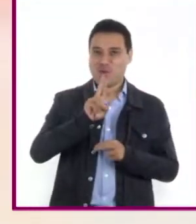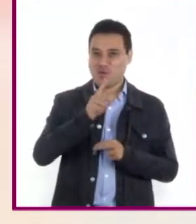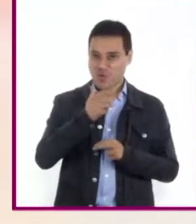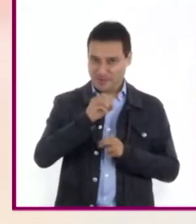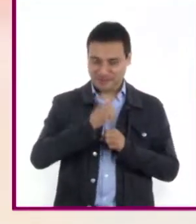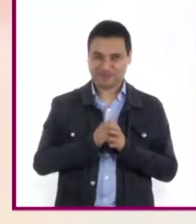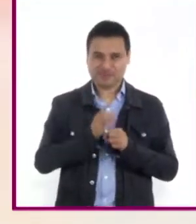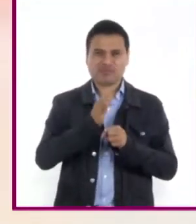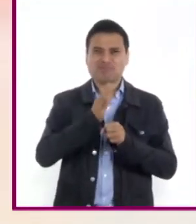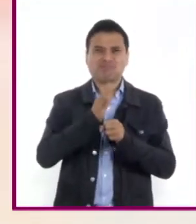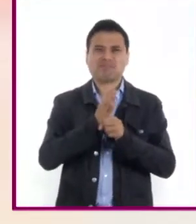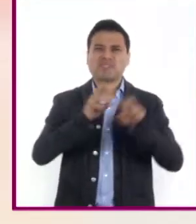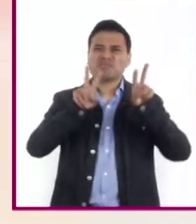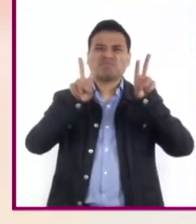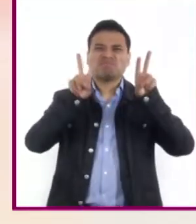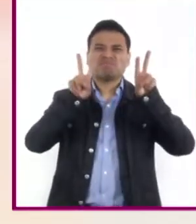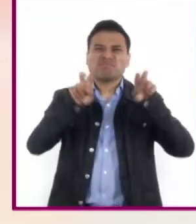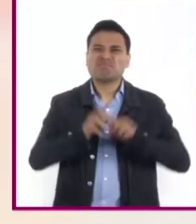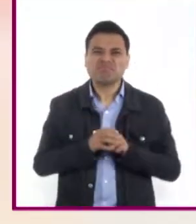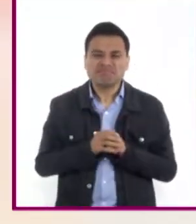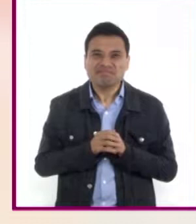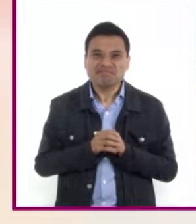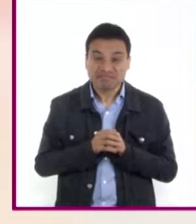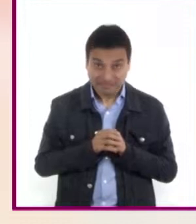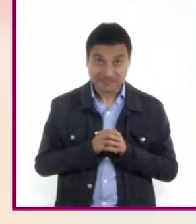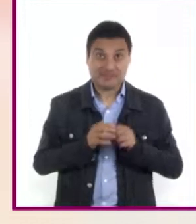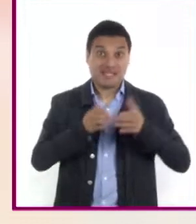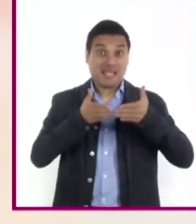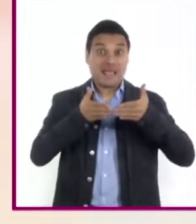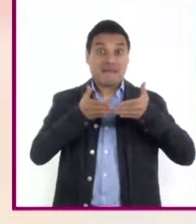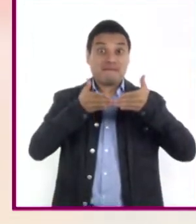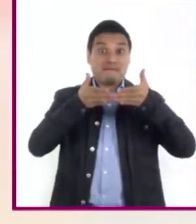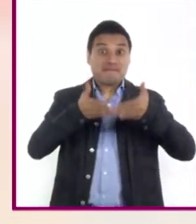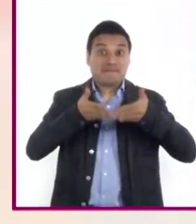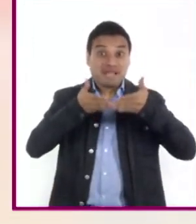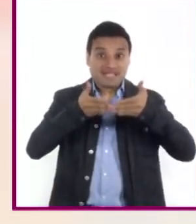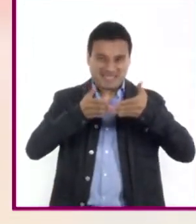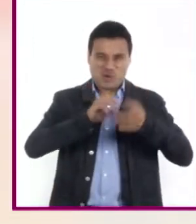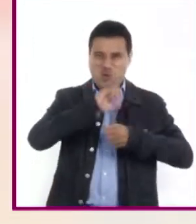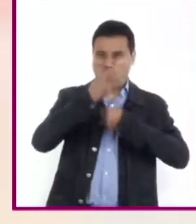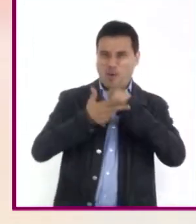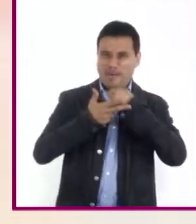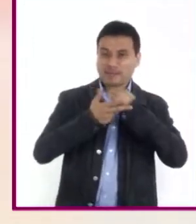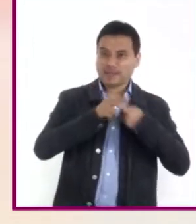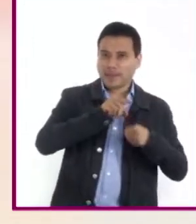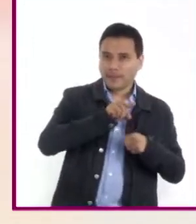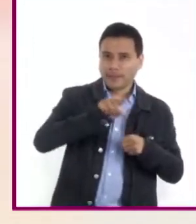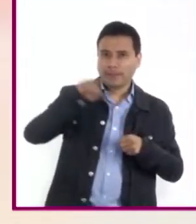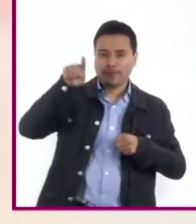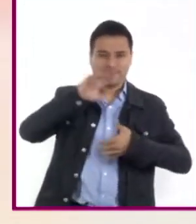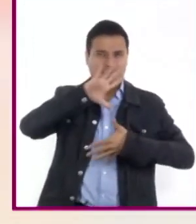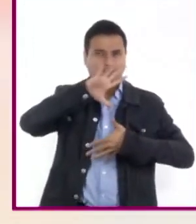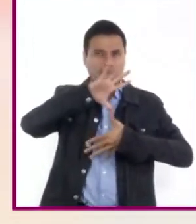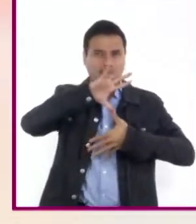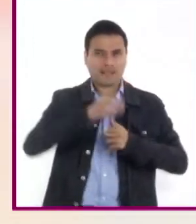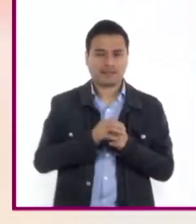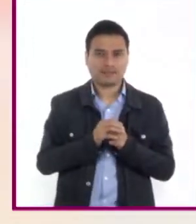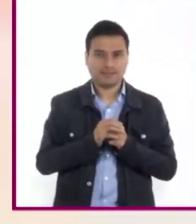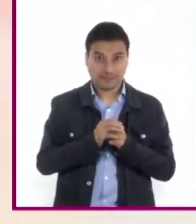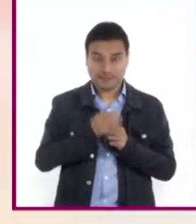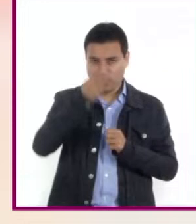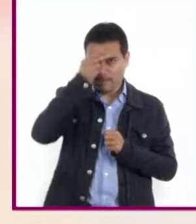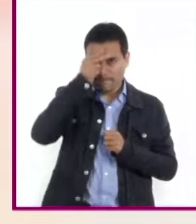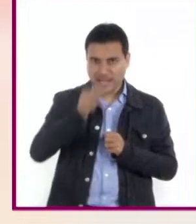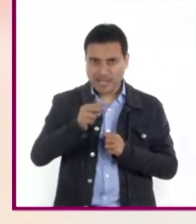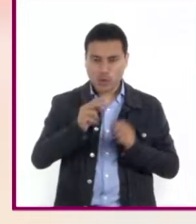ocasión revisaremos los procesos y hechos de los viajes de exploración de europeos en América y el proceso de conquista de México